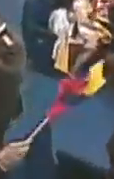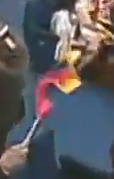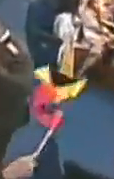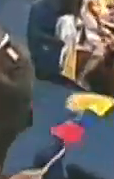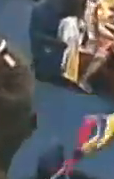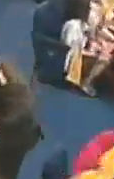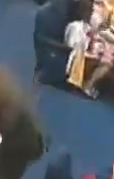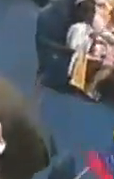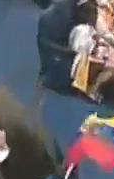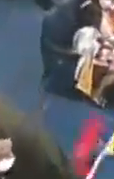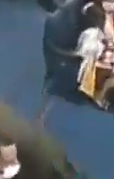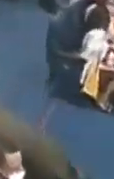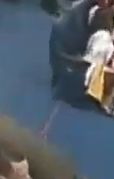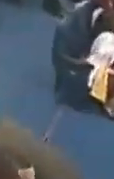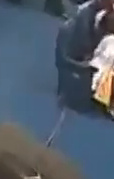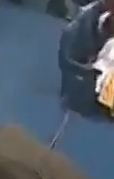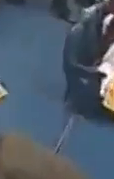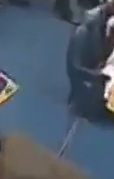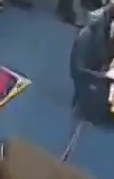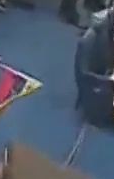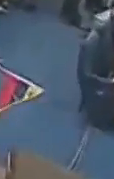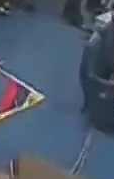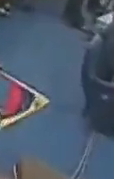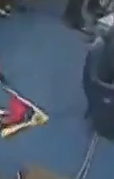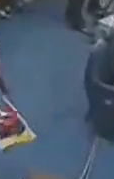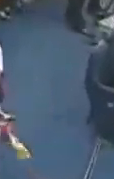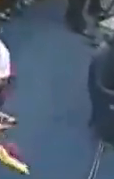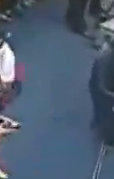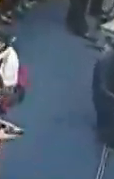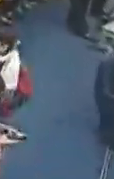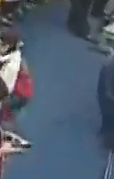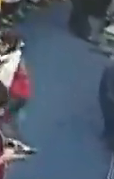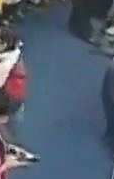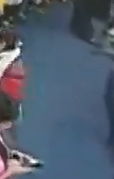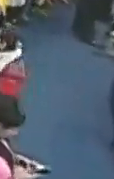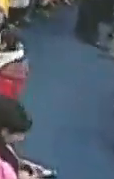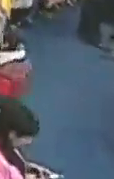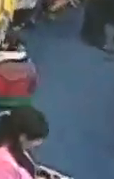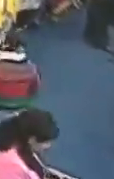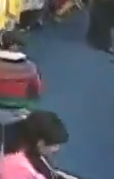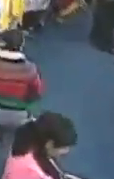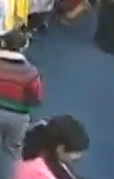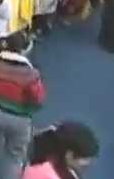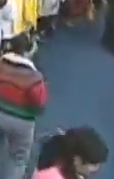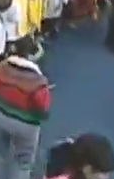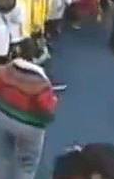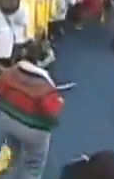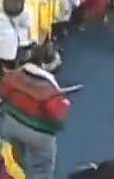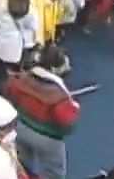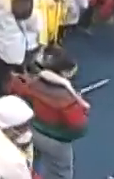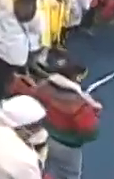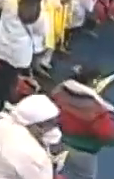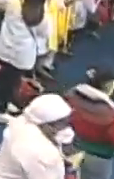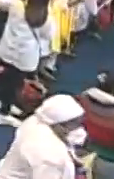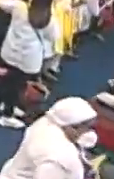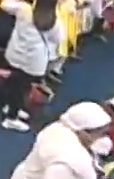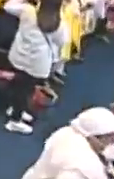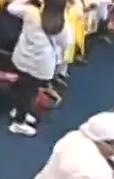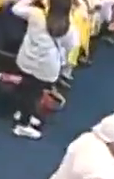importante número de protección e inmunidad. Además, instó a la población venezolana a continuar el refuerzo de la vacuna